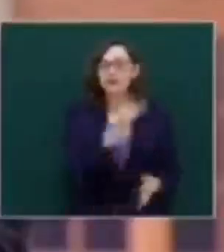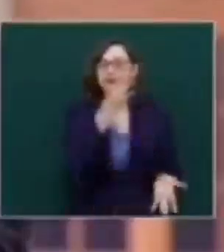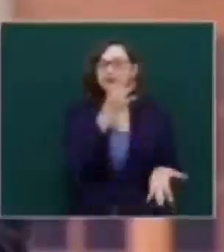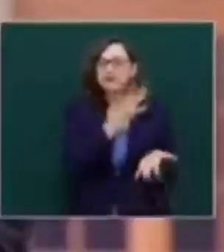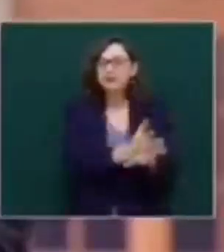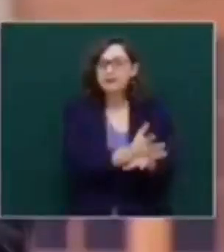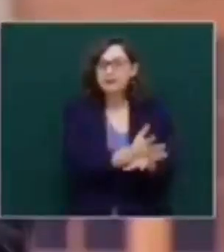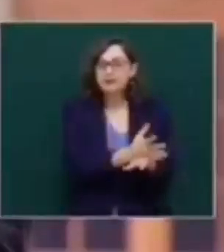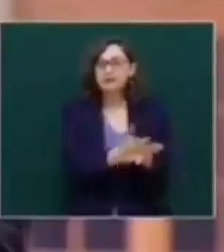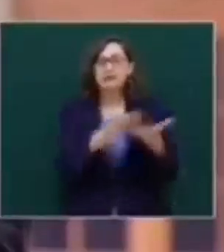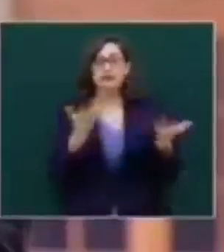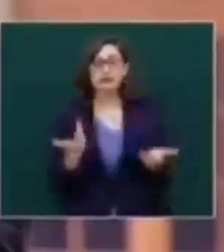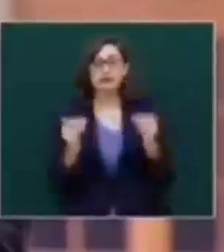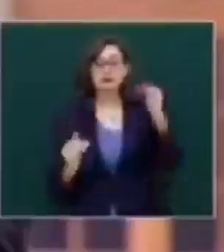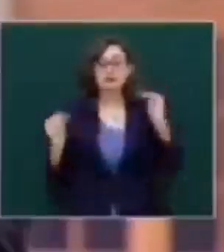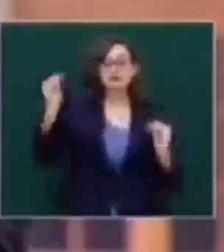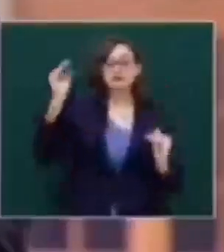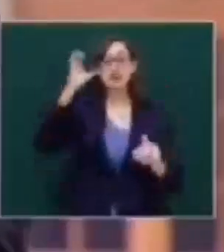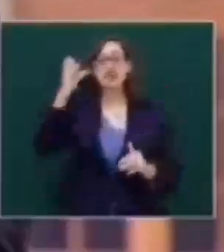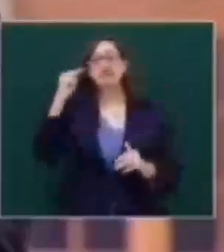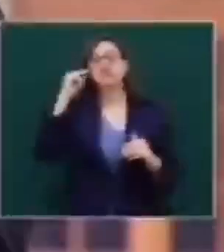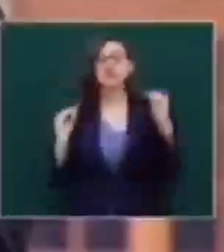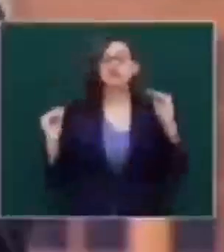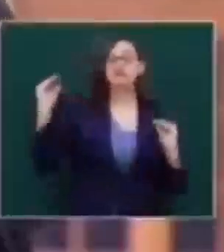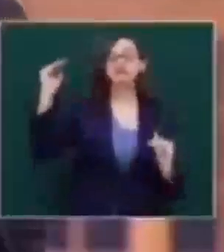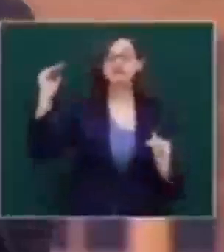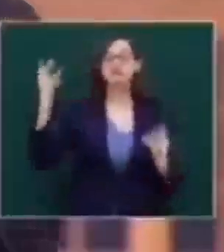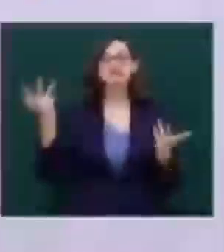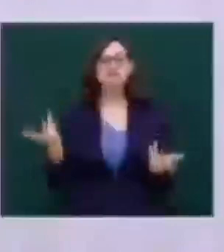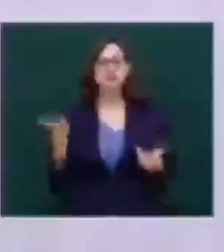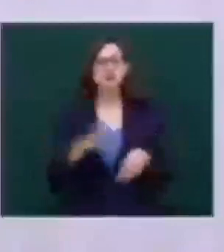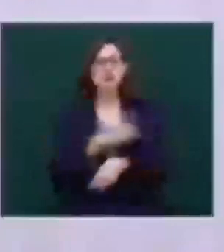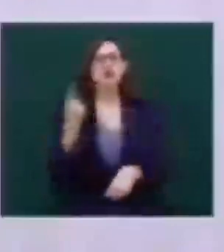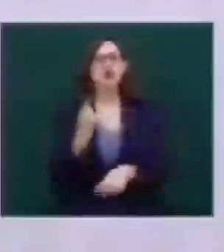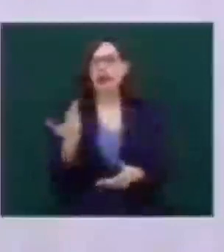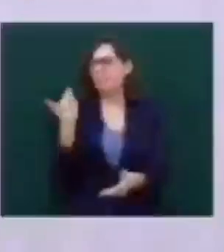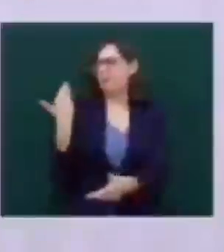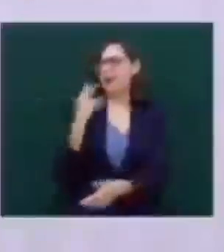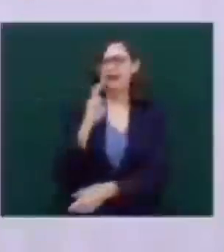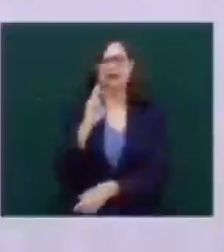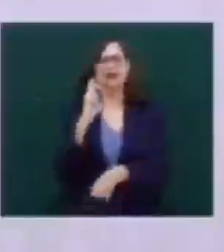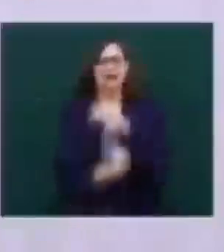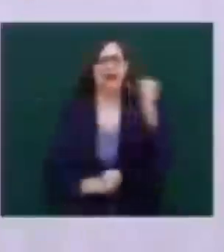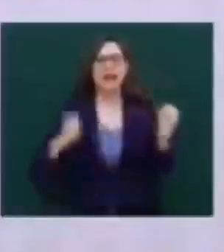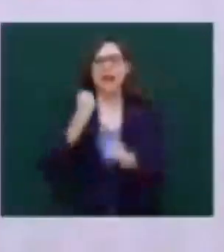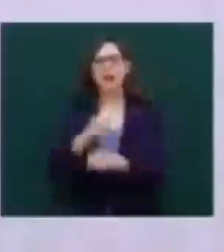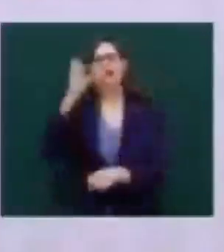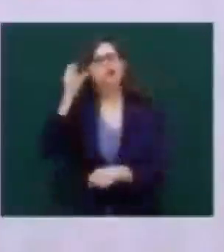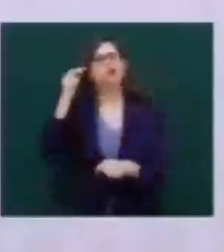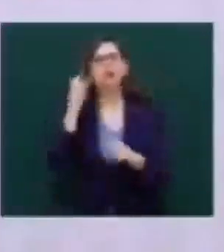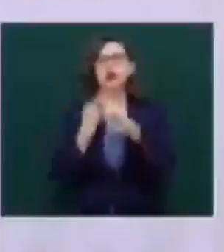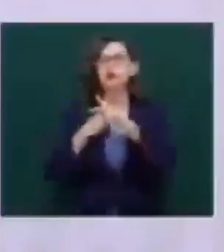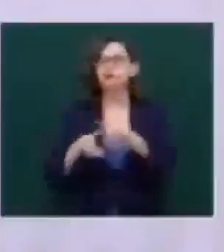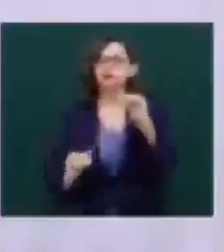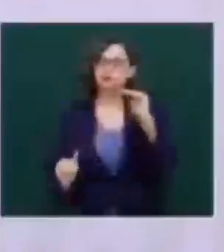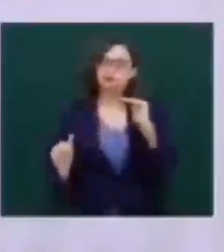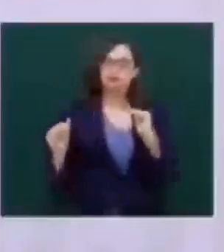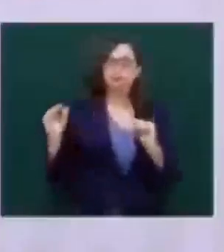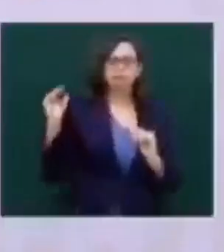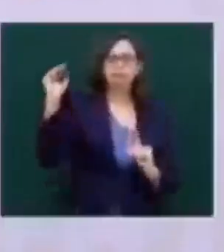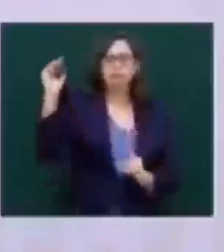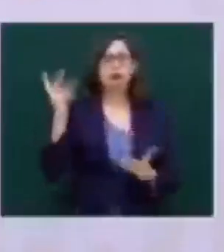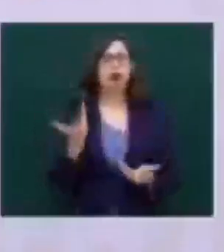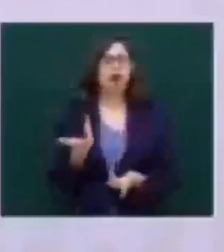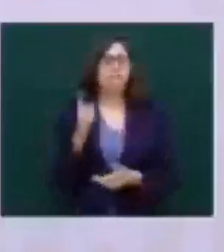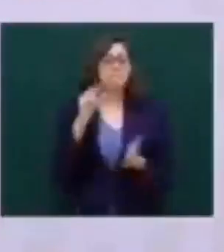9.5%. Y este desnivel viene de hace apenas 30 años, pues en 1990 la participación